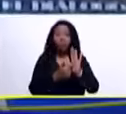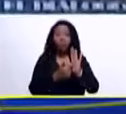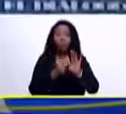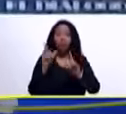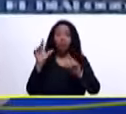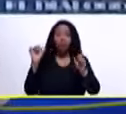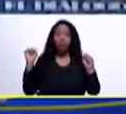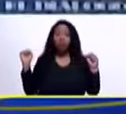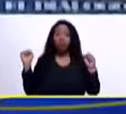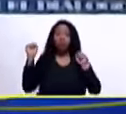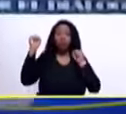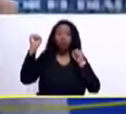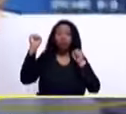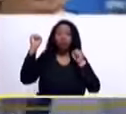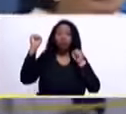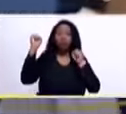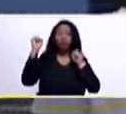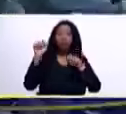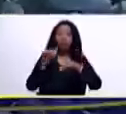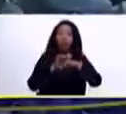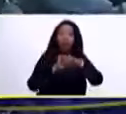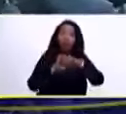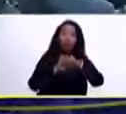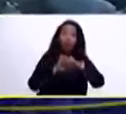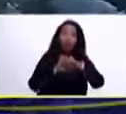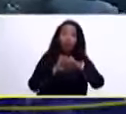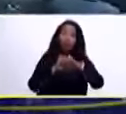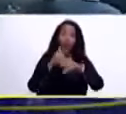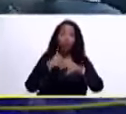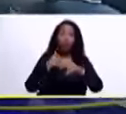triunfo de la disculpa que le dé la espalda, por favor.